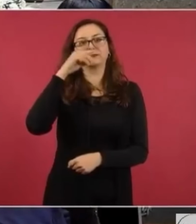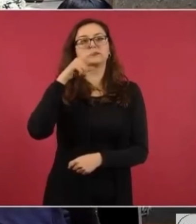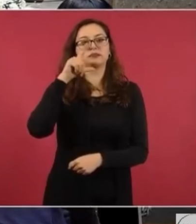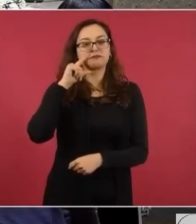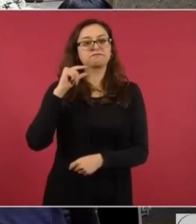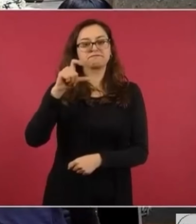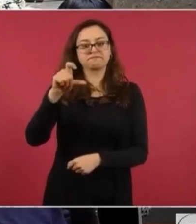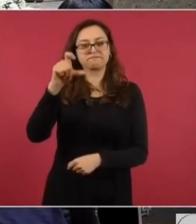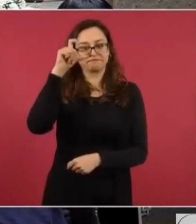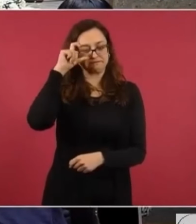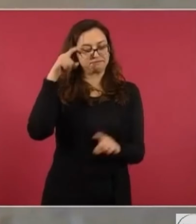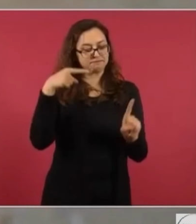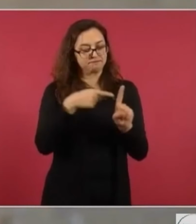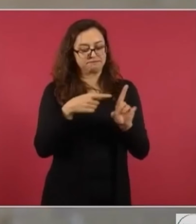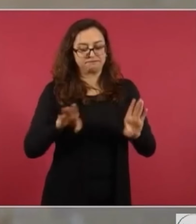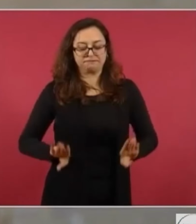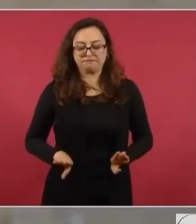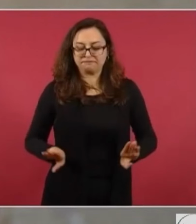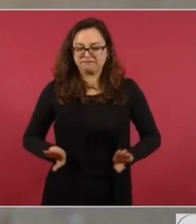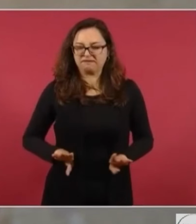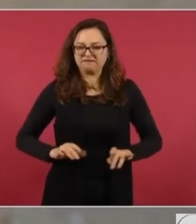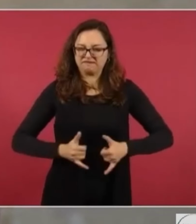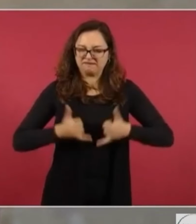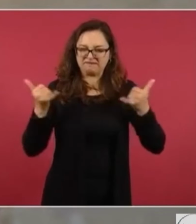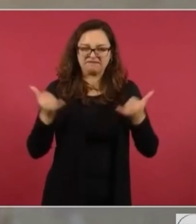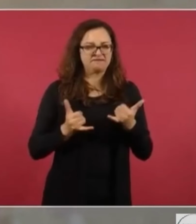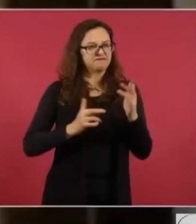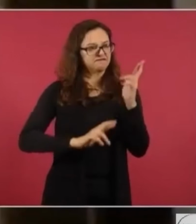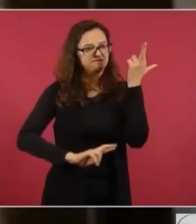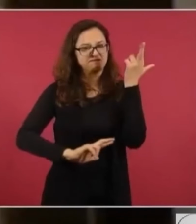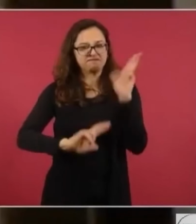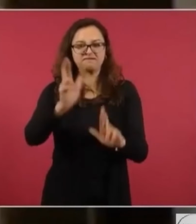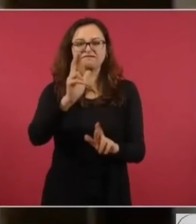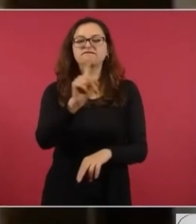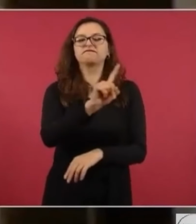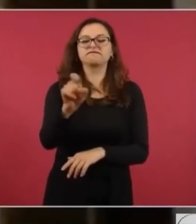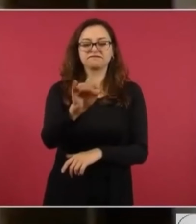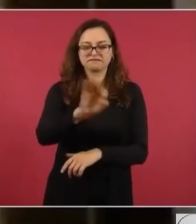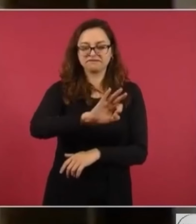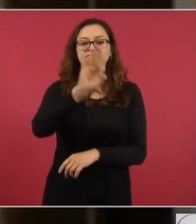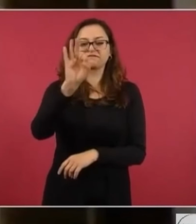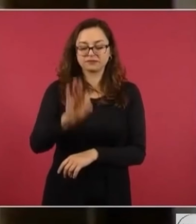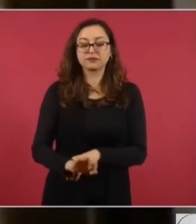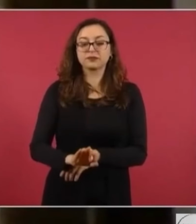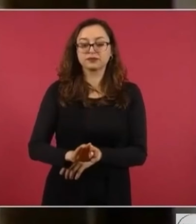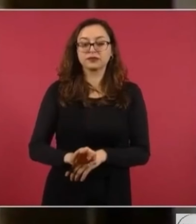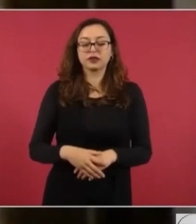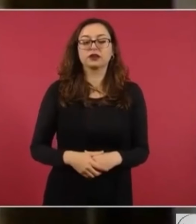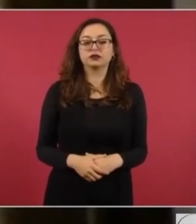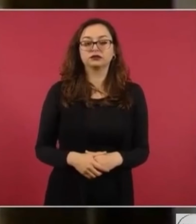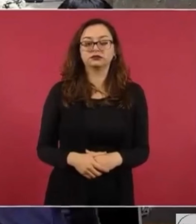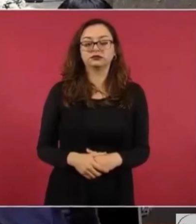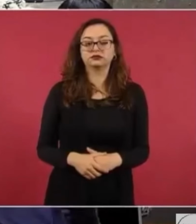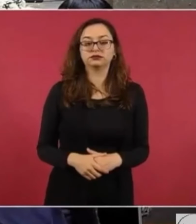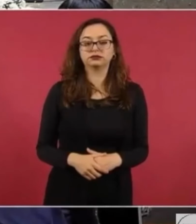el revolucionario total. La revolución se va definiendo para